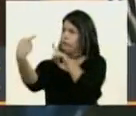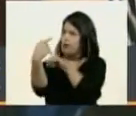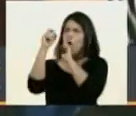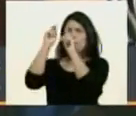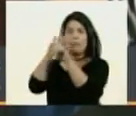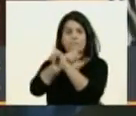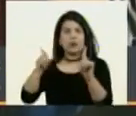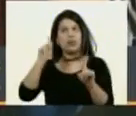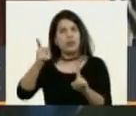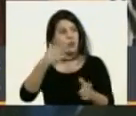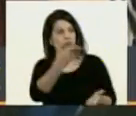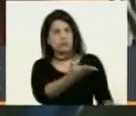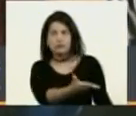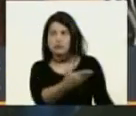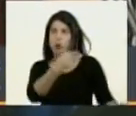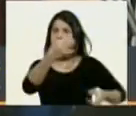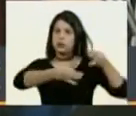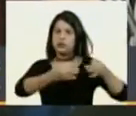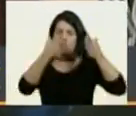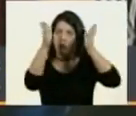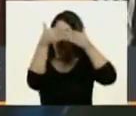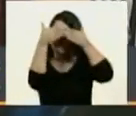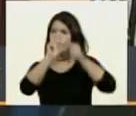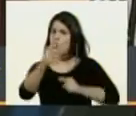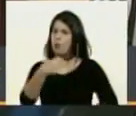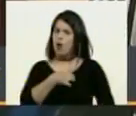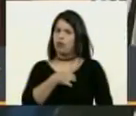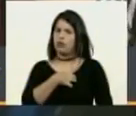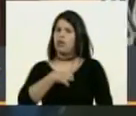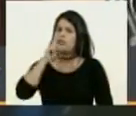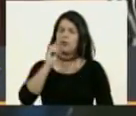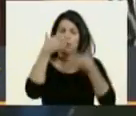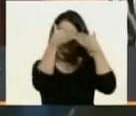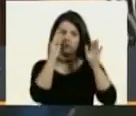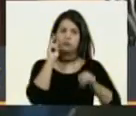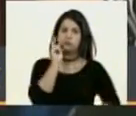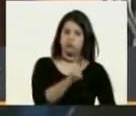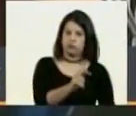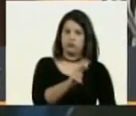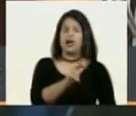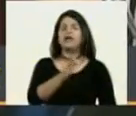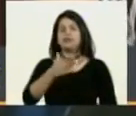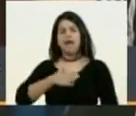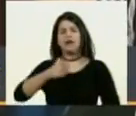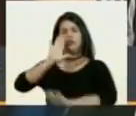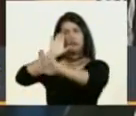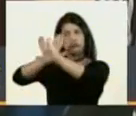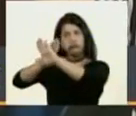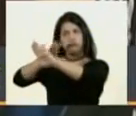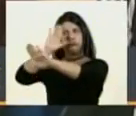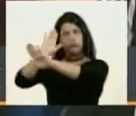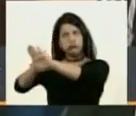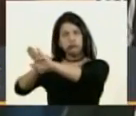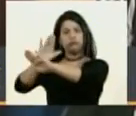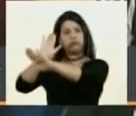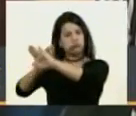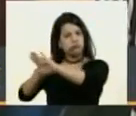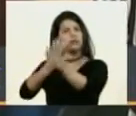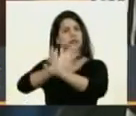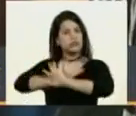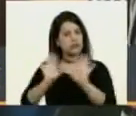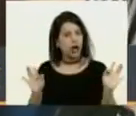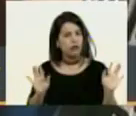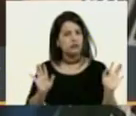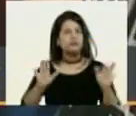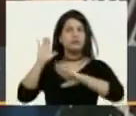imponerse. Nosotros le exigimos desde la fuerza revolucionaria, lo hemos pedido de mil y una maneras. Parece que